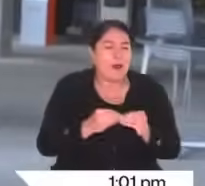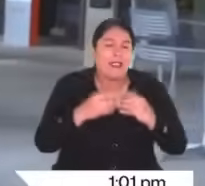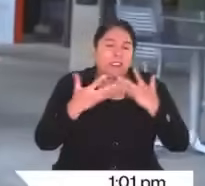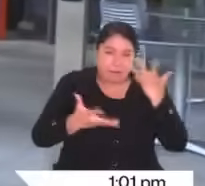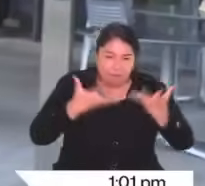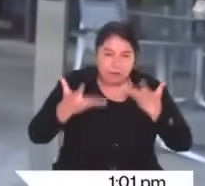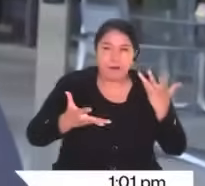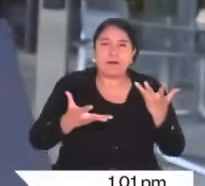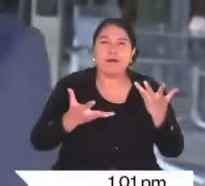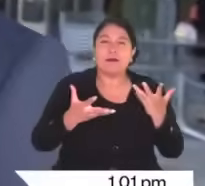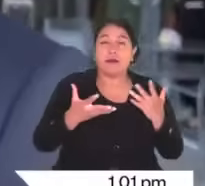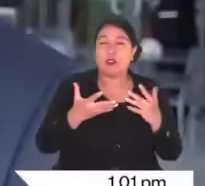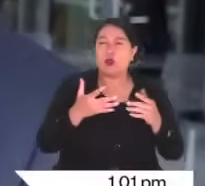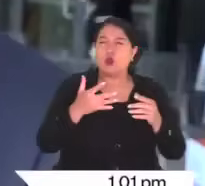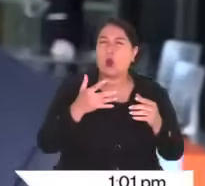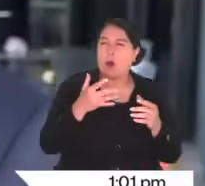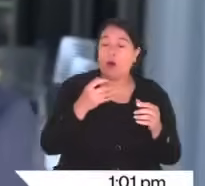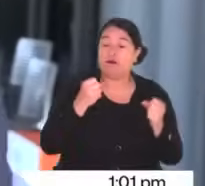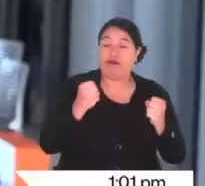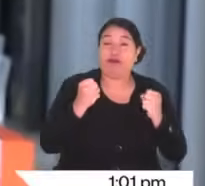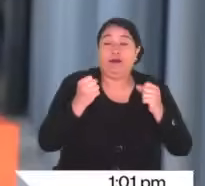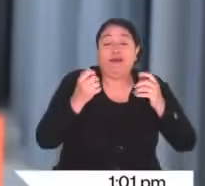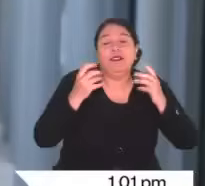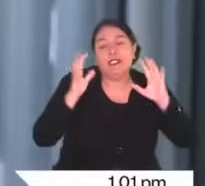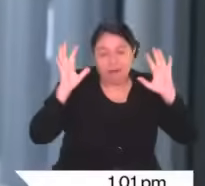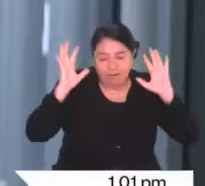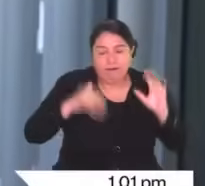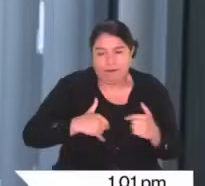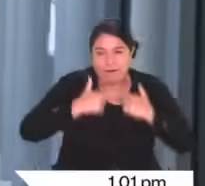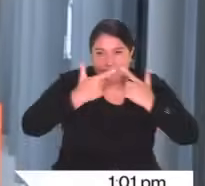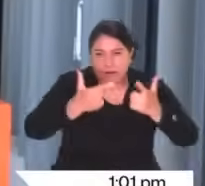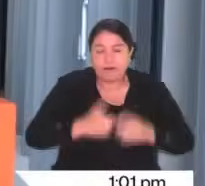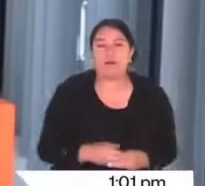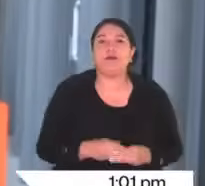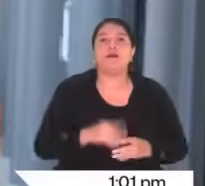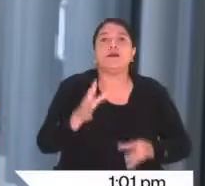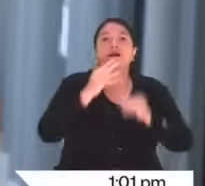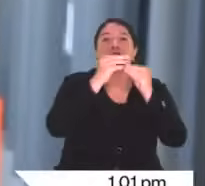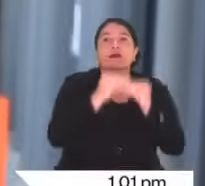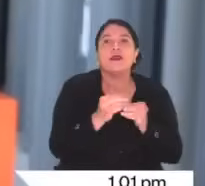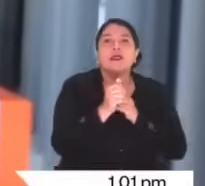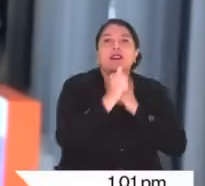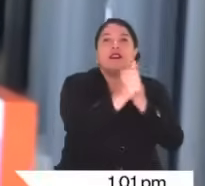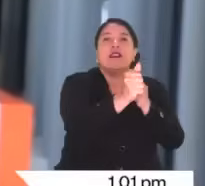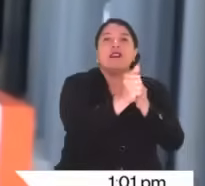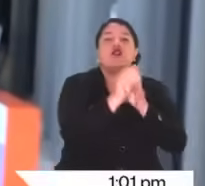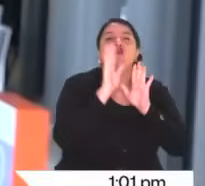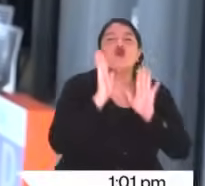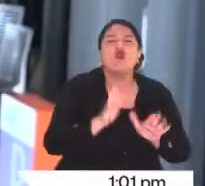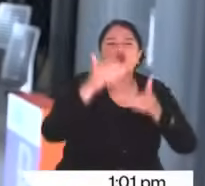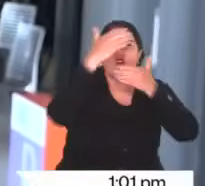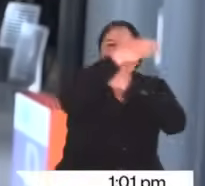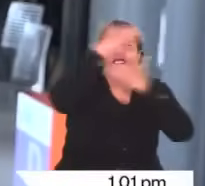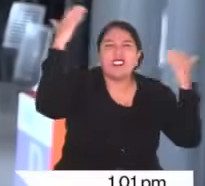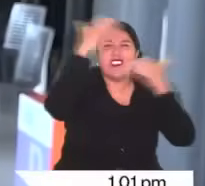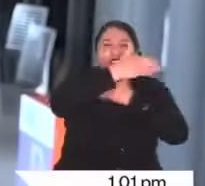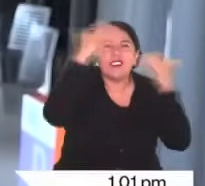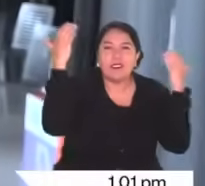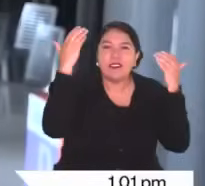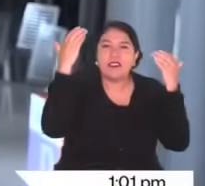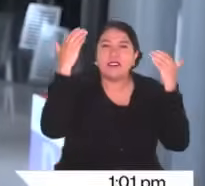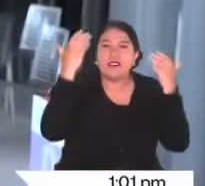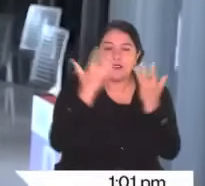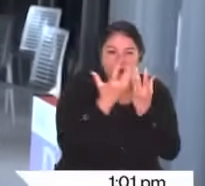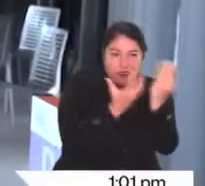Tal vez un poco brusca pero es un es un método guerrillero de enfrentar a los